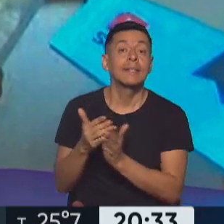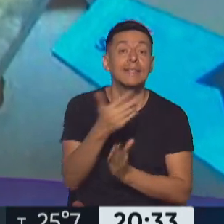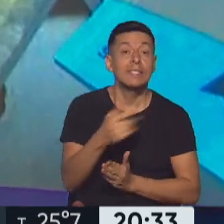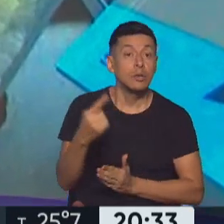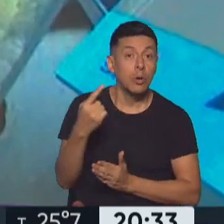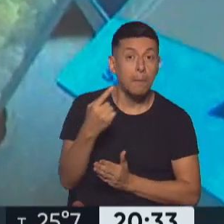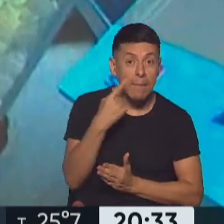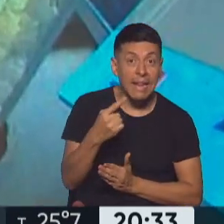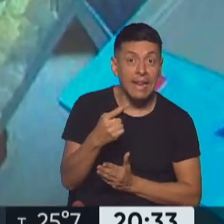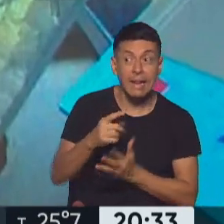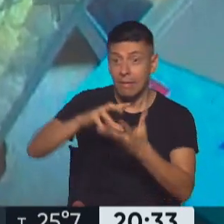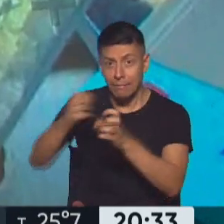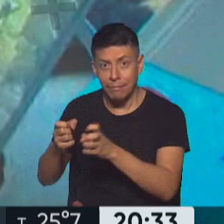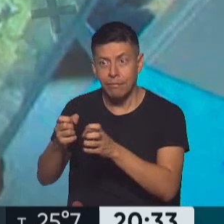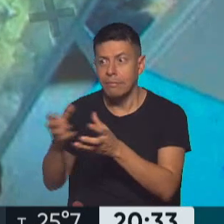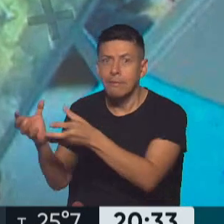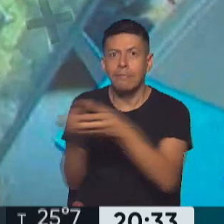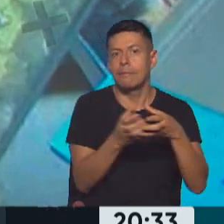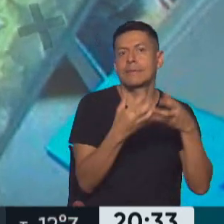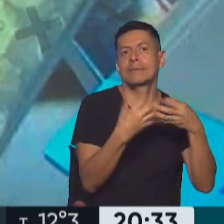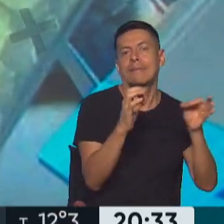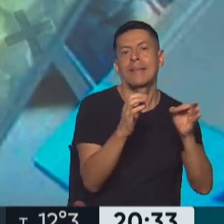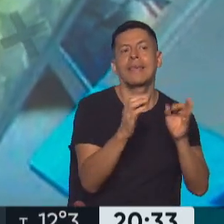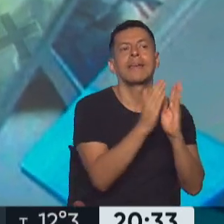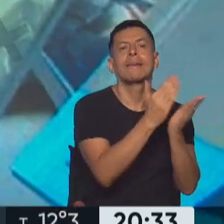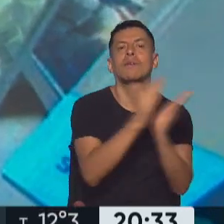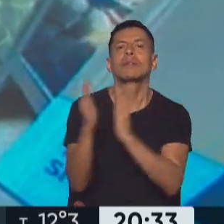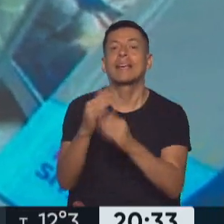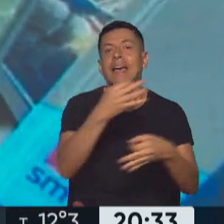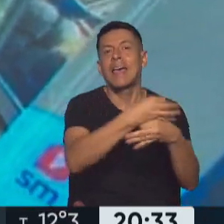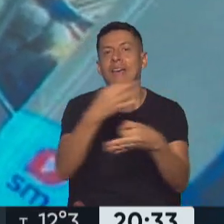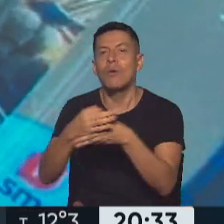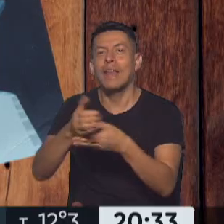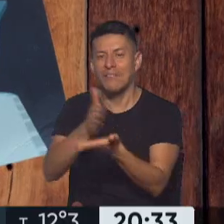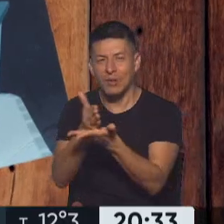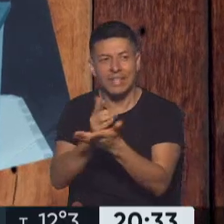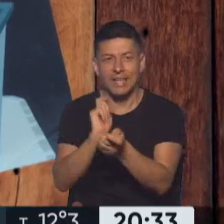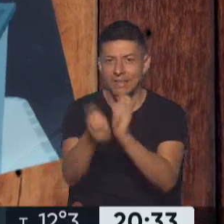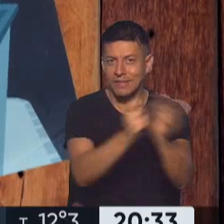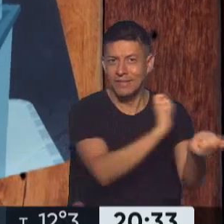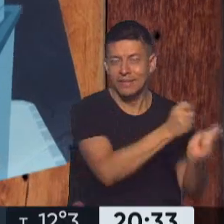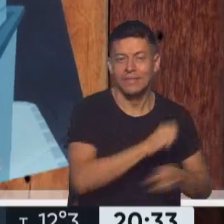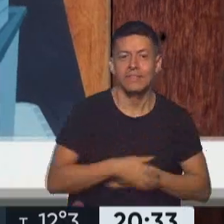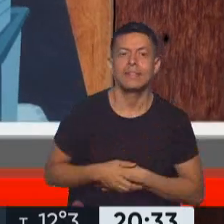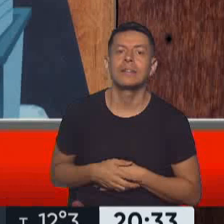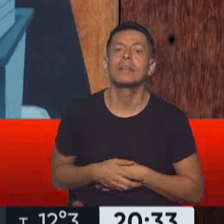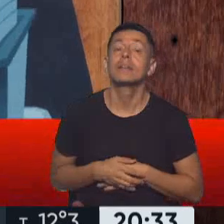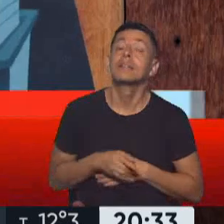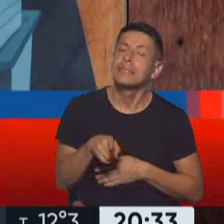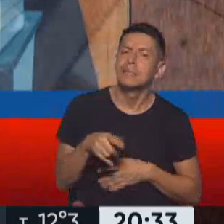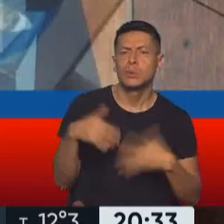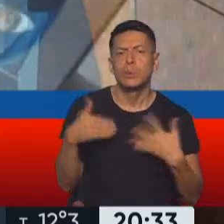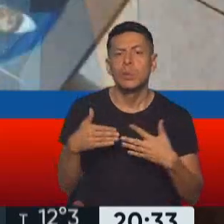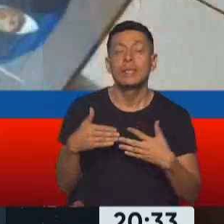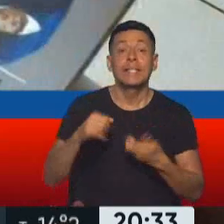destruidos y los donaron a bibliotecas de escuelas y también a bibliotecas de frontera indigna la industria editorial